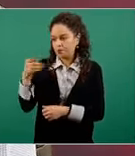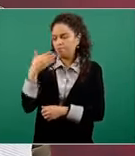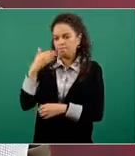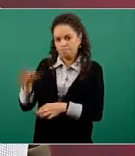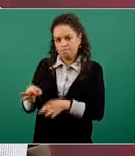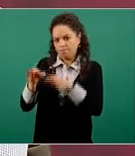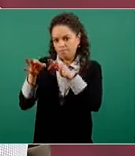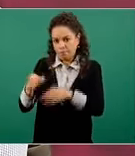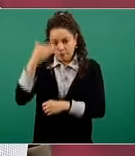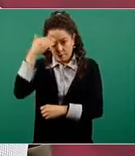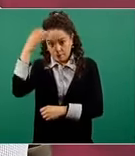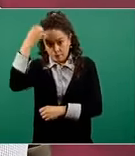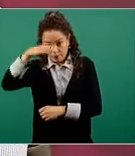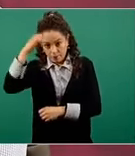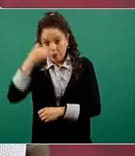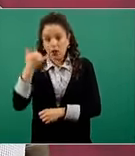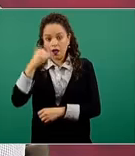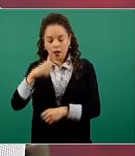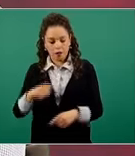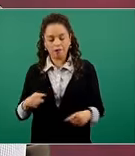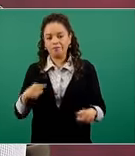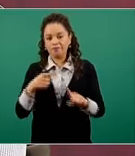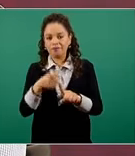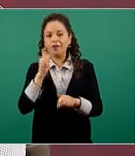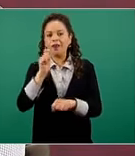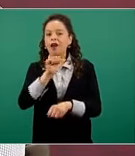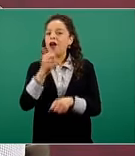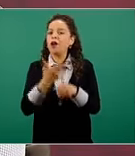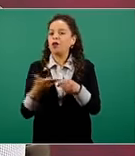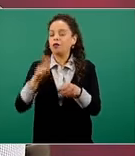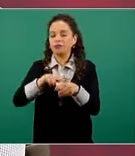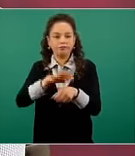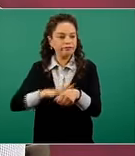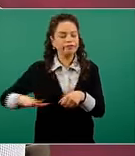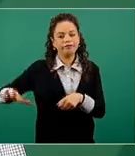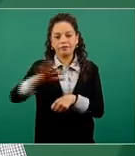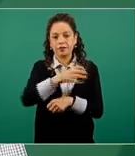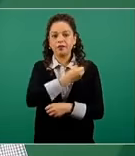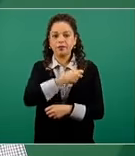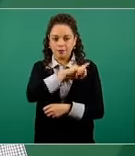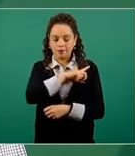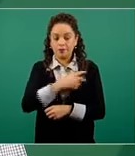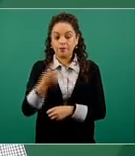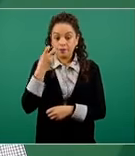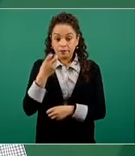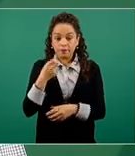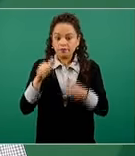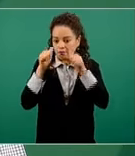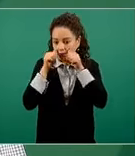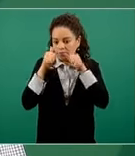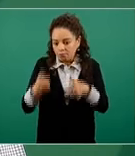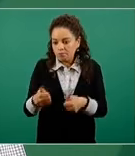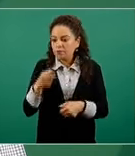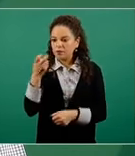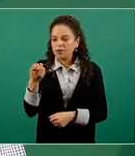el medio hospitalario. Entonces, bueno, vamos a estar muy atentos de esta, digamos, estrategia. Vamos,